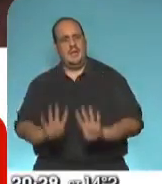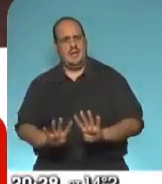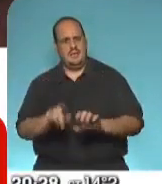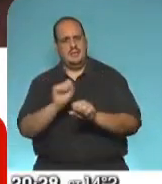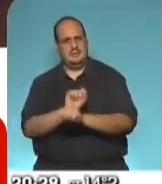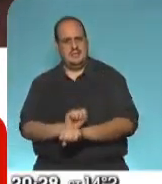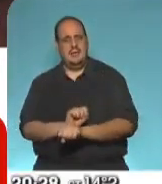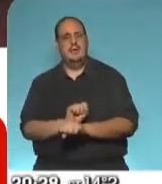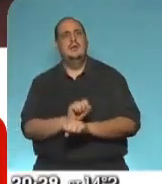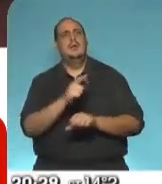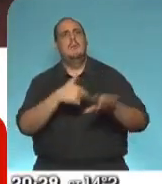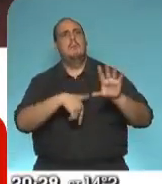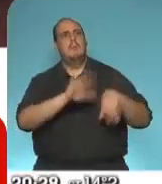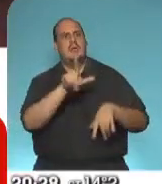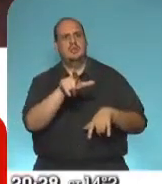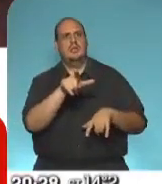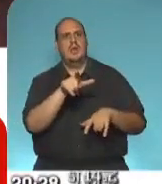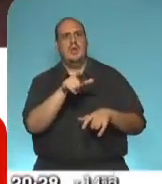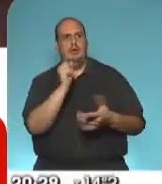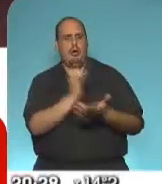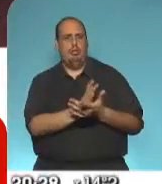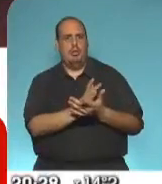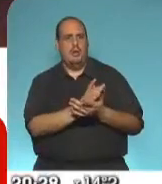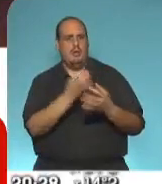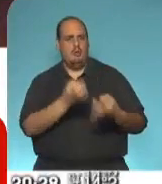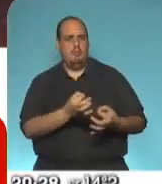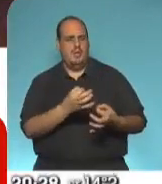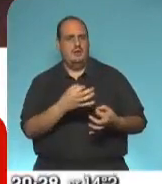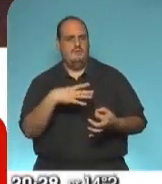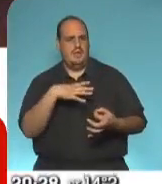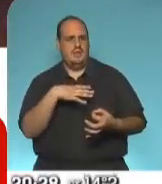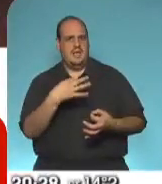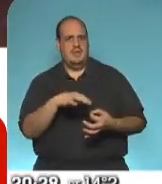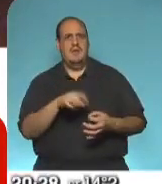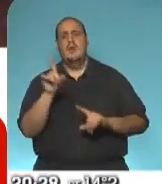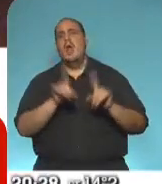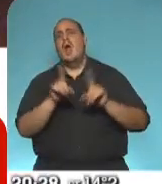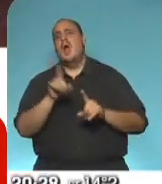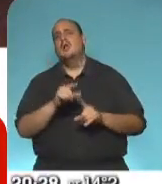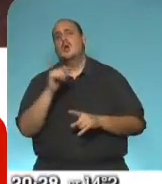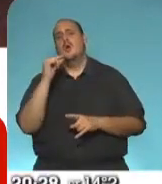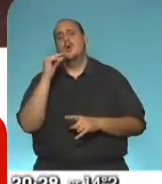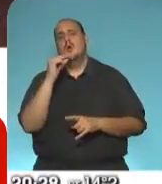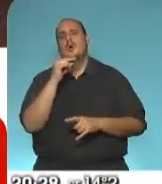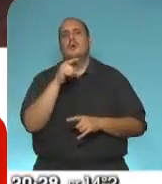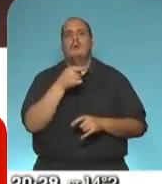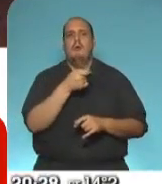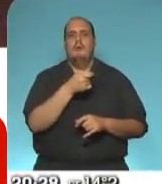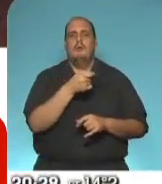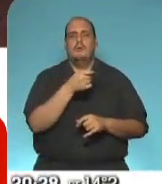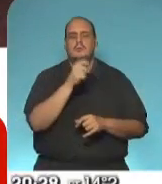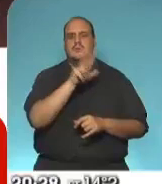la mayoría por cumplimiento de condena. Pero hay 70 casos, 38 imputados por delitos contra la integridad sexual y 42 por homicidios dolosos